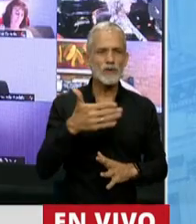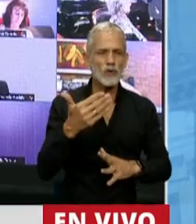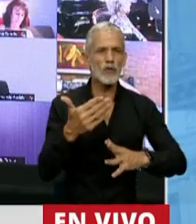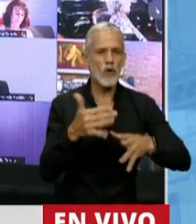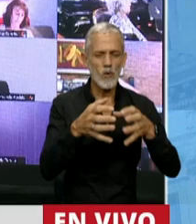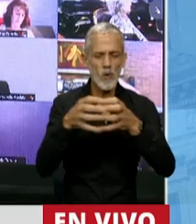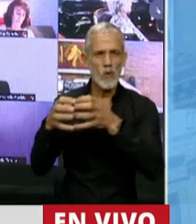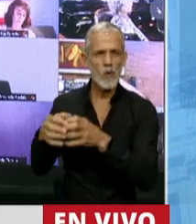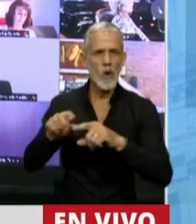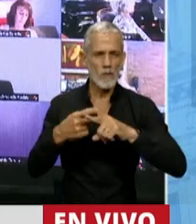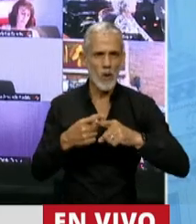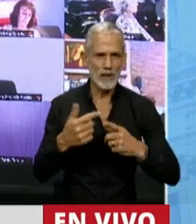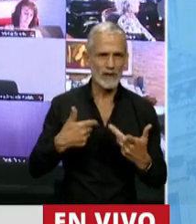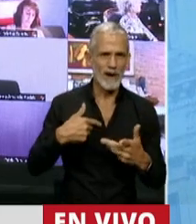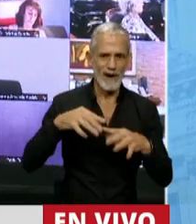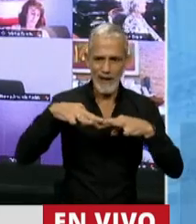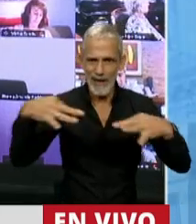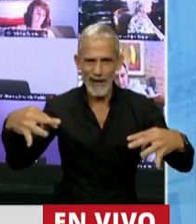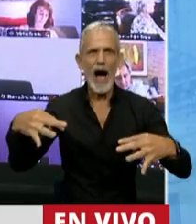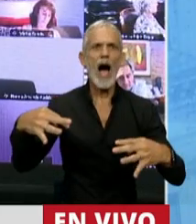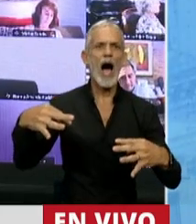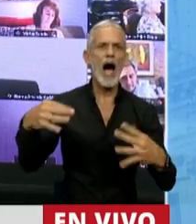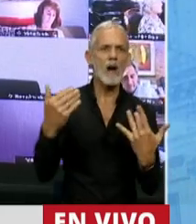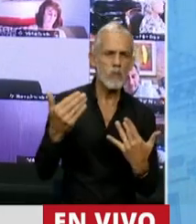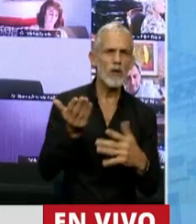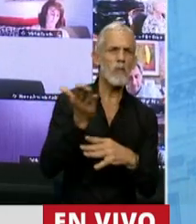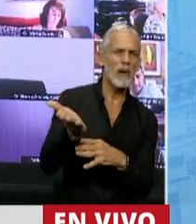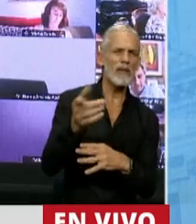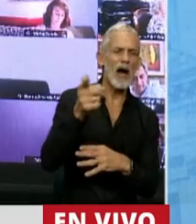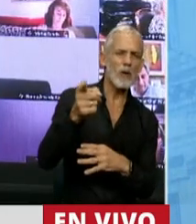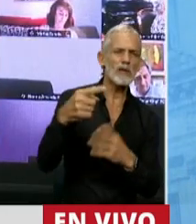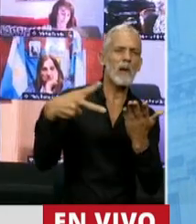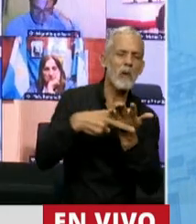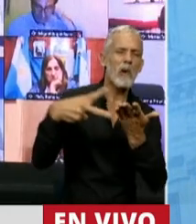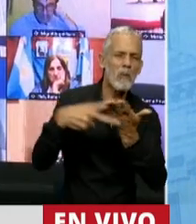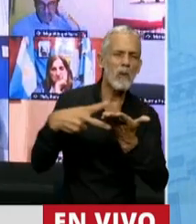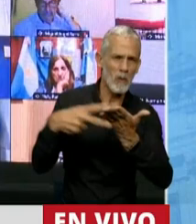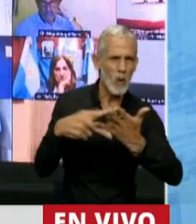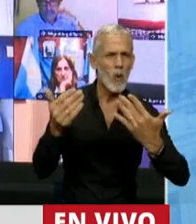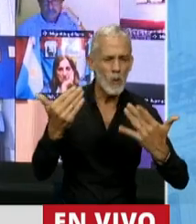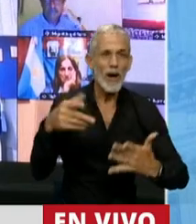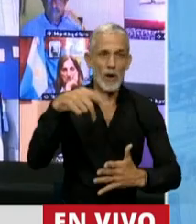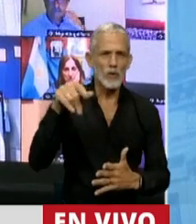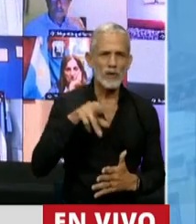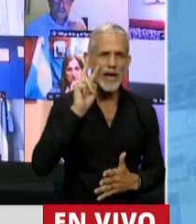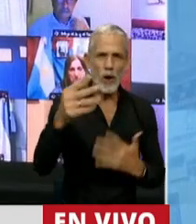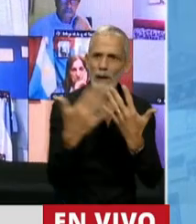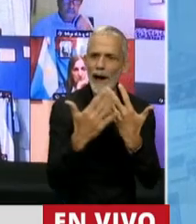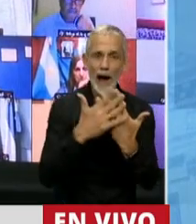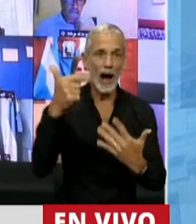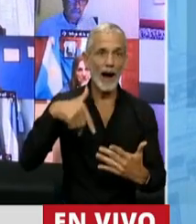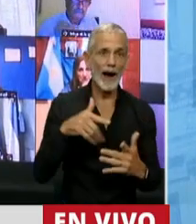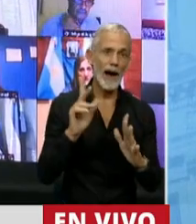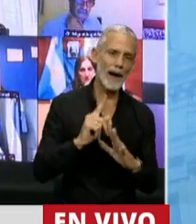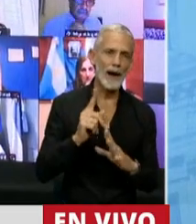los bloques, porque estando en el recinto uno le puede pedir a usted una interrupción y usted lo ve de frente, pero como acá